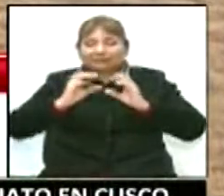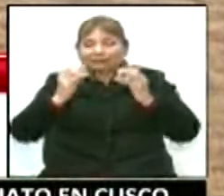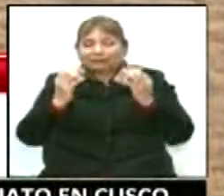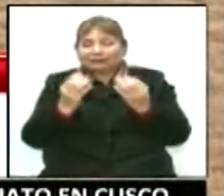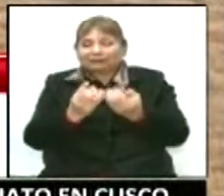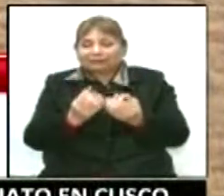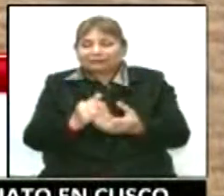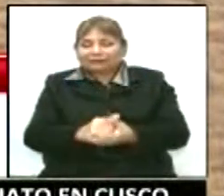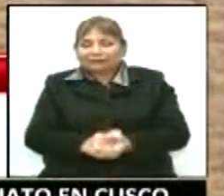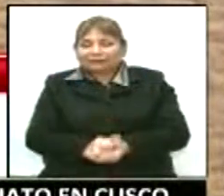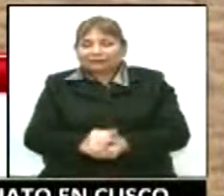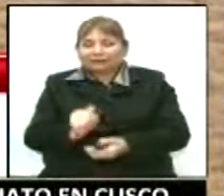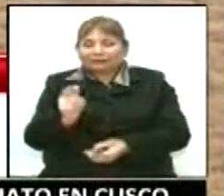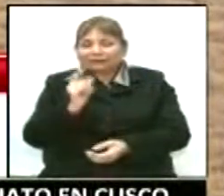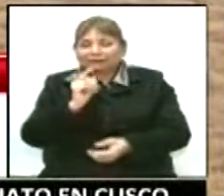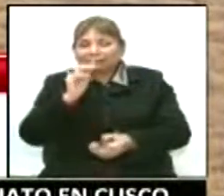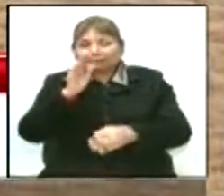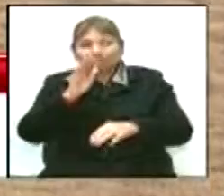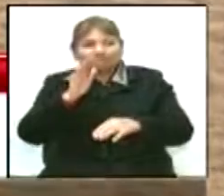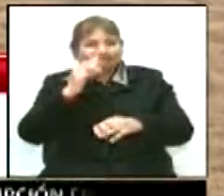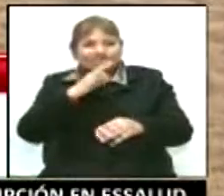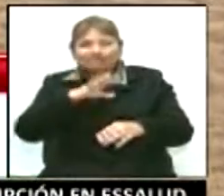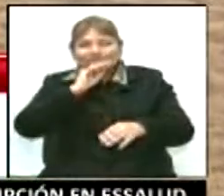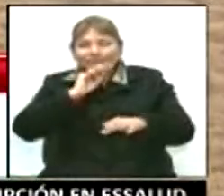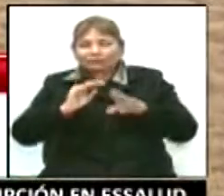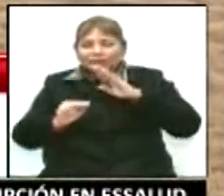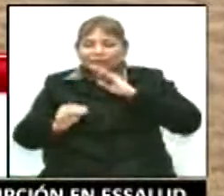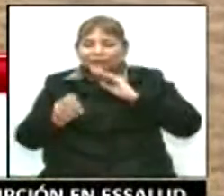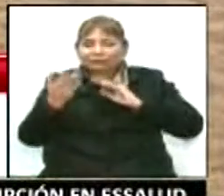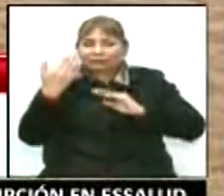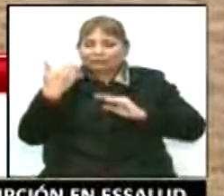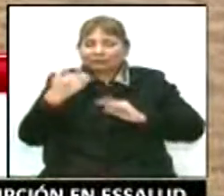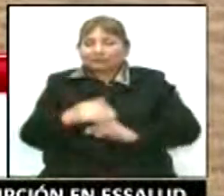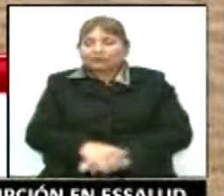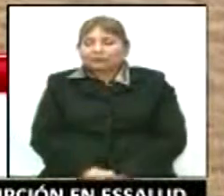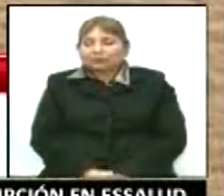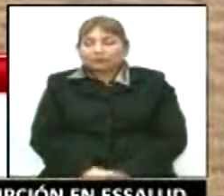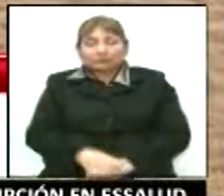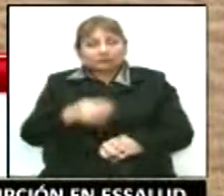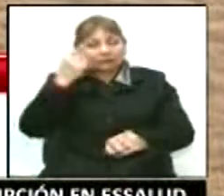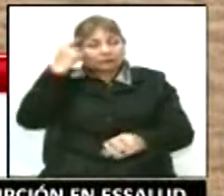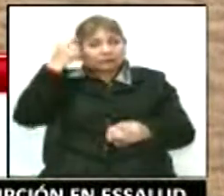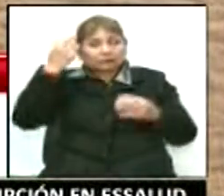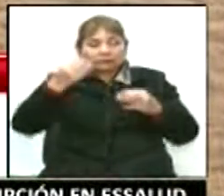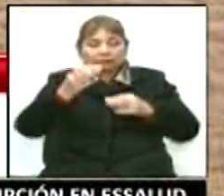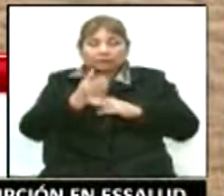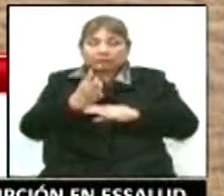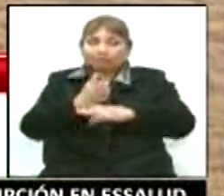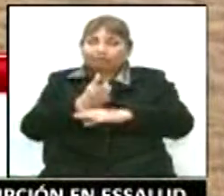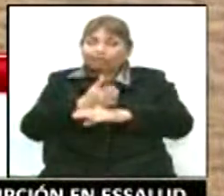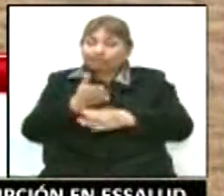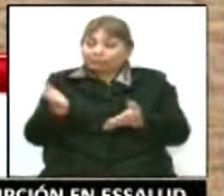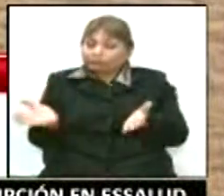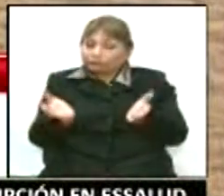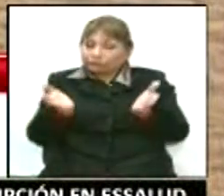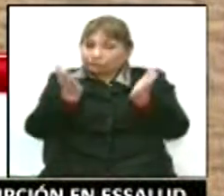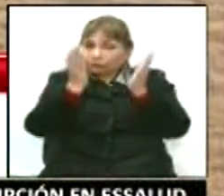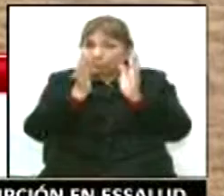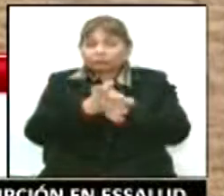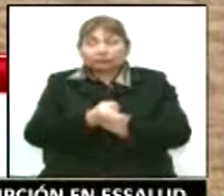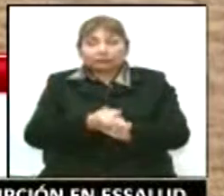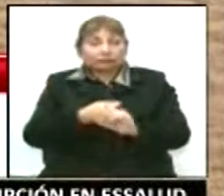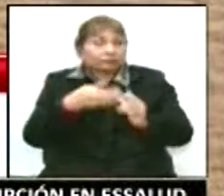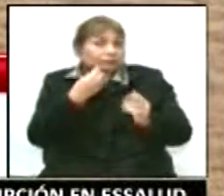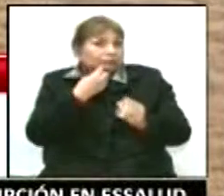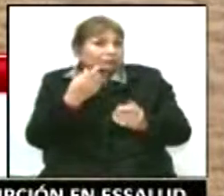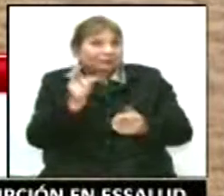presidente, y no frustrar una elección como lo han hecho en la anterior sesión. Y creo que tenemos que avanzar con esto, porque si